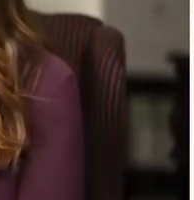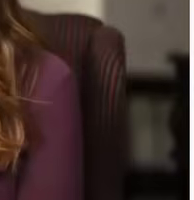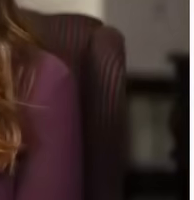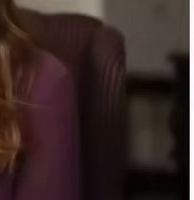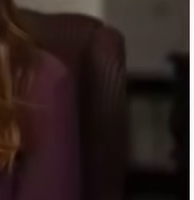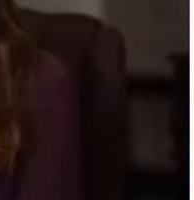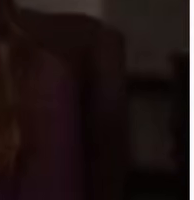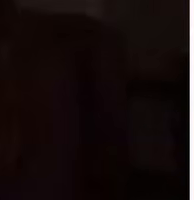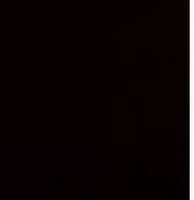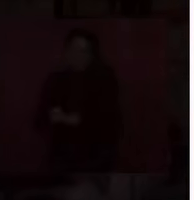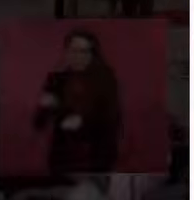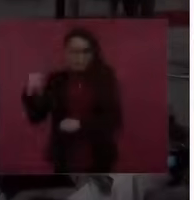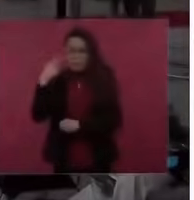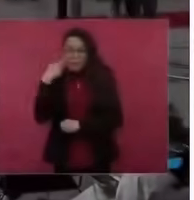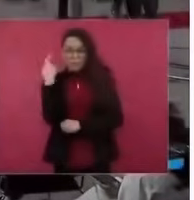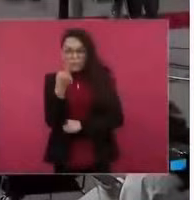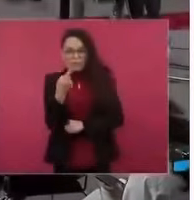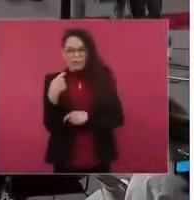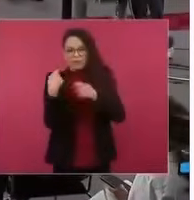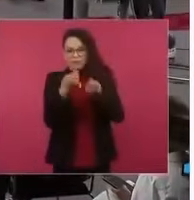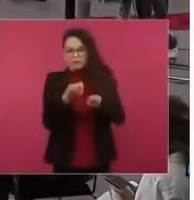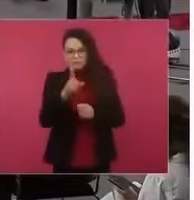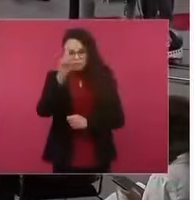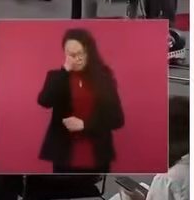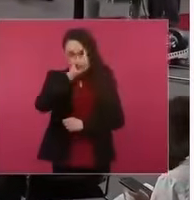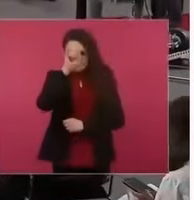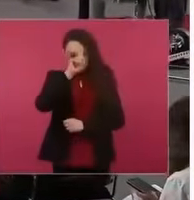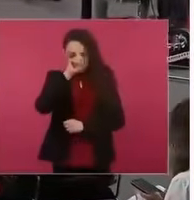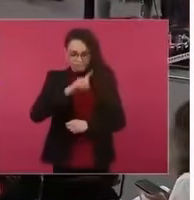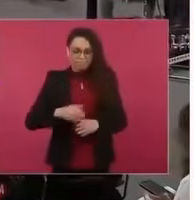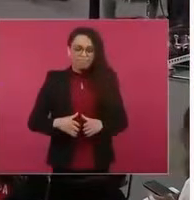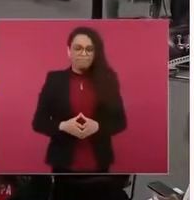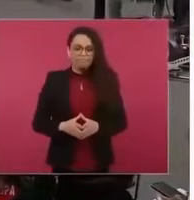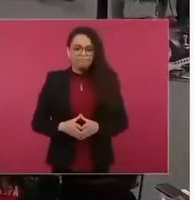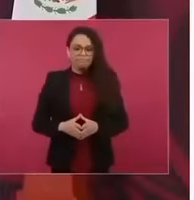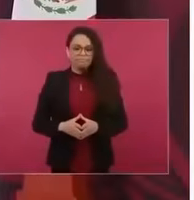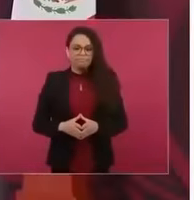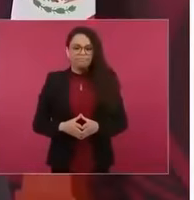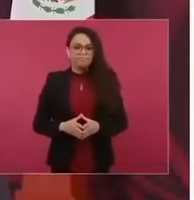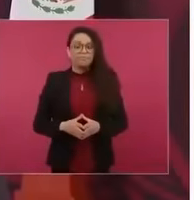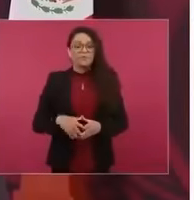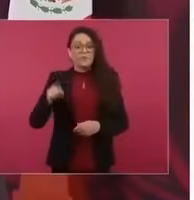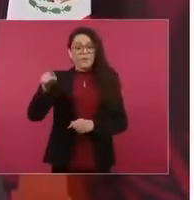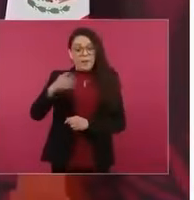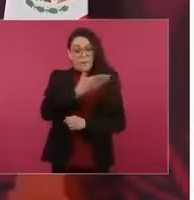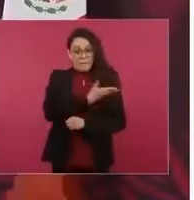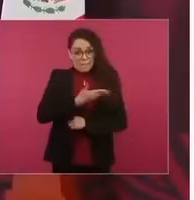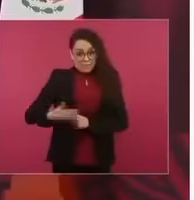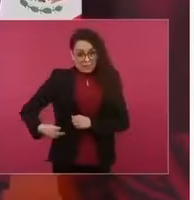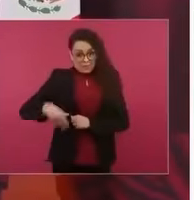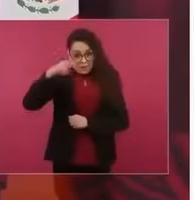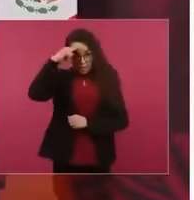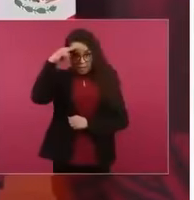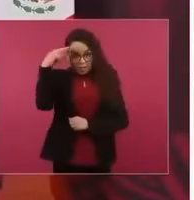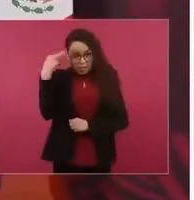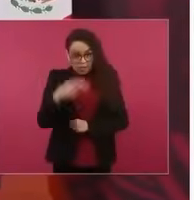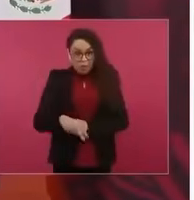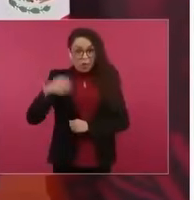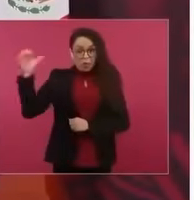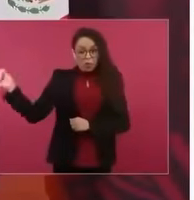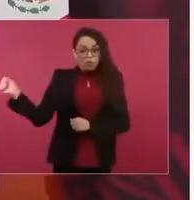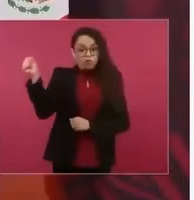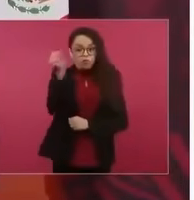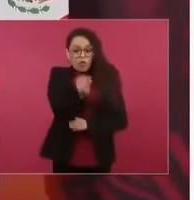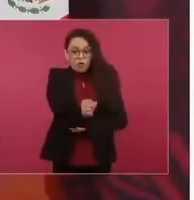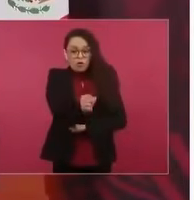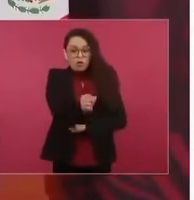del 2024, en abril de ese año, en donde recordaba también la estrategia que tuvo Estados Unidos para hacerse con México.